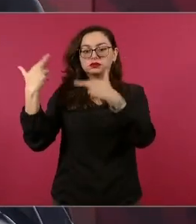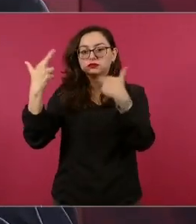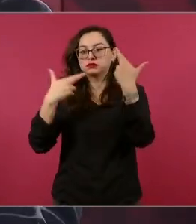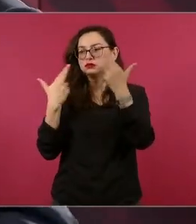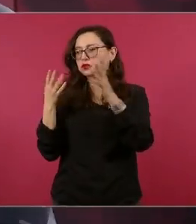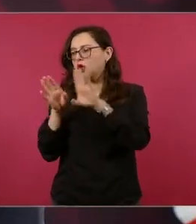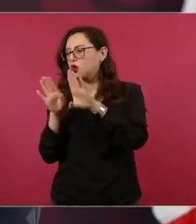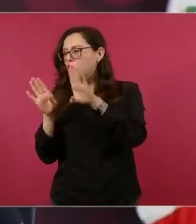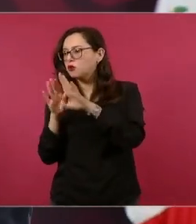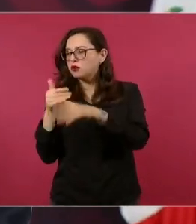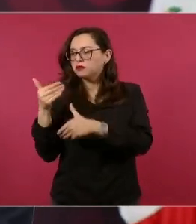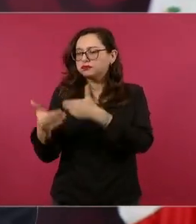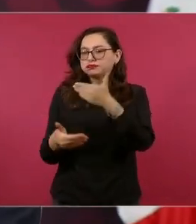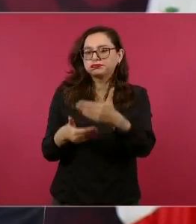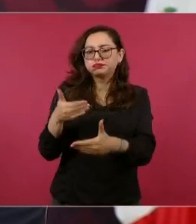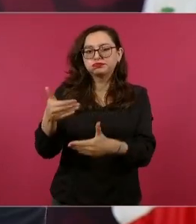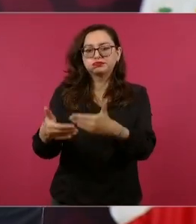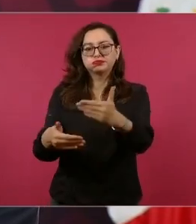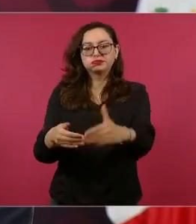de Acapulco.